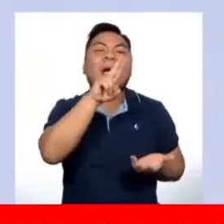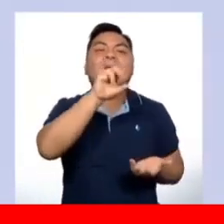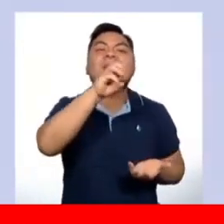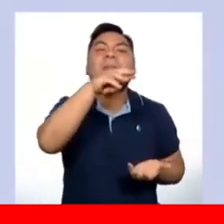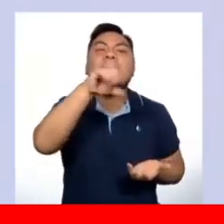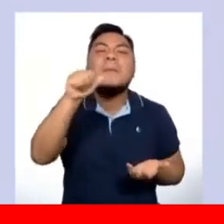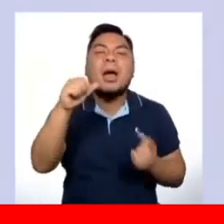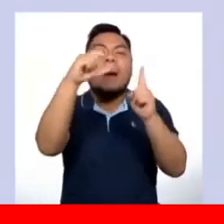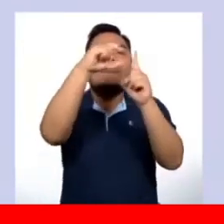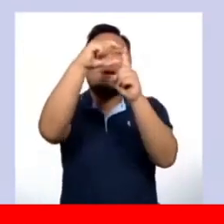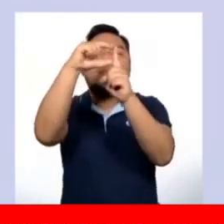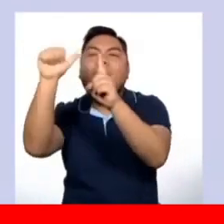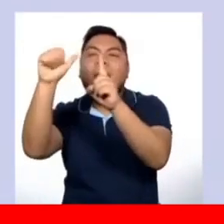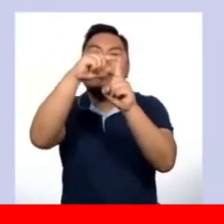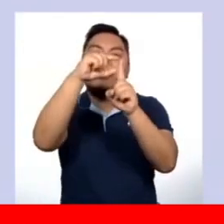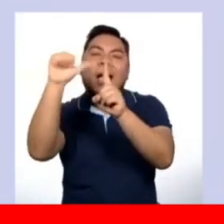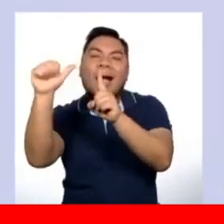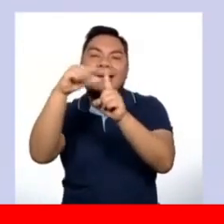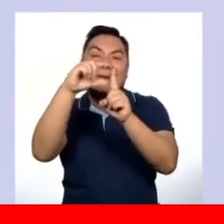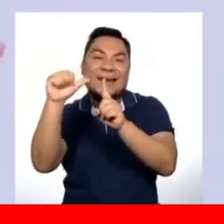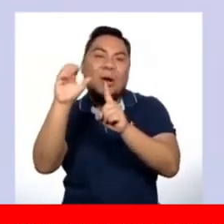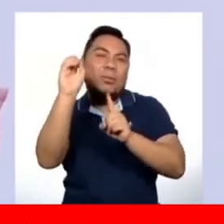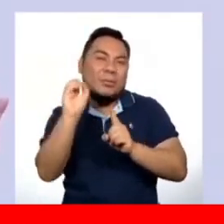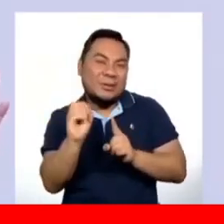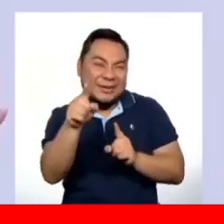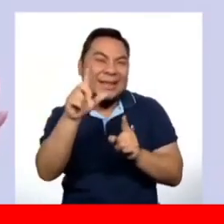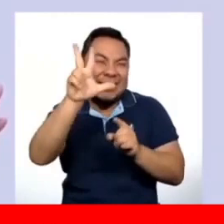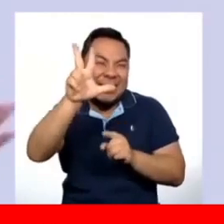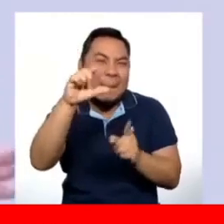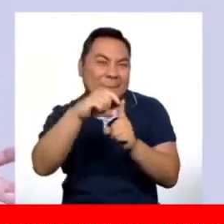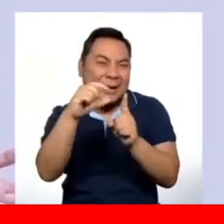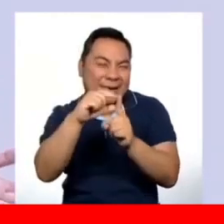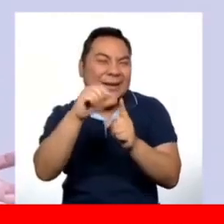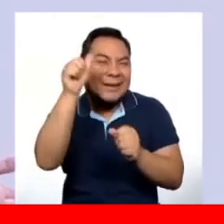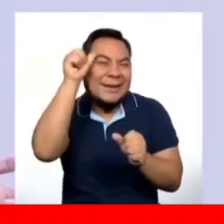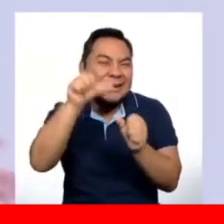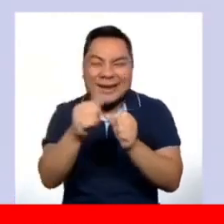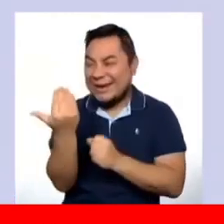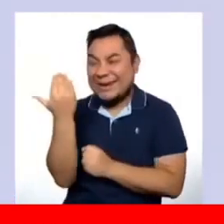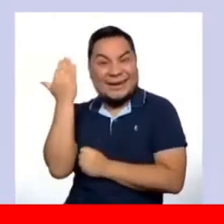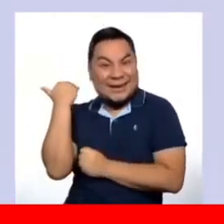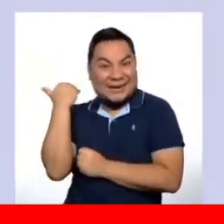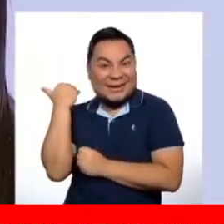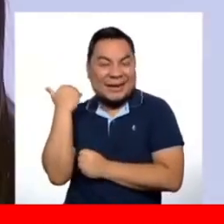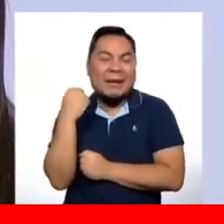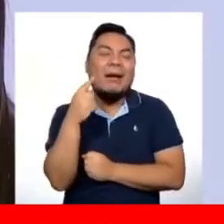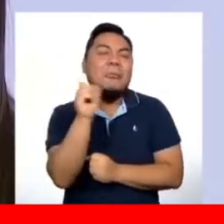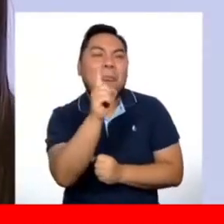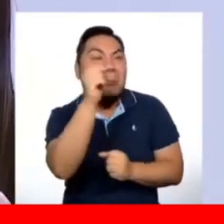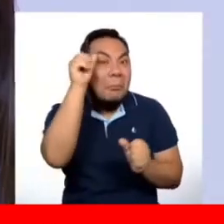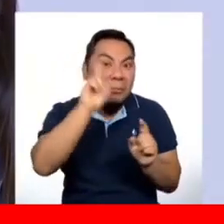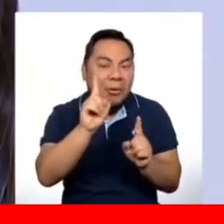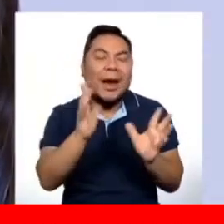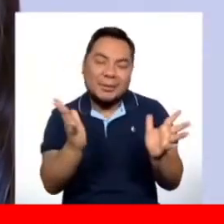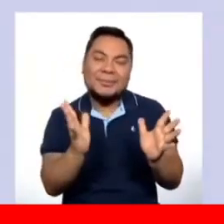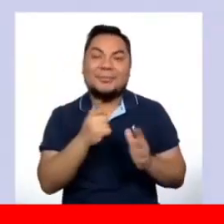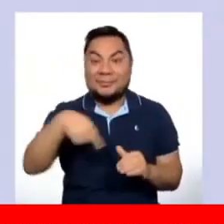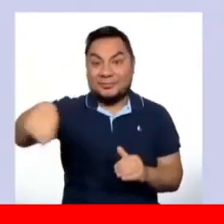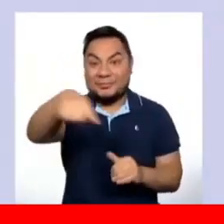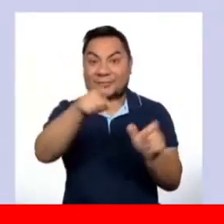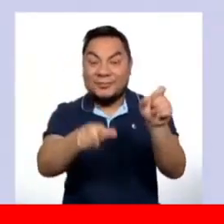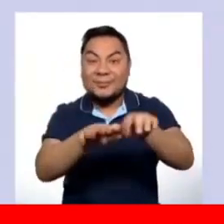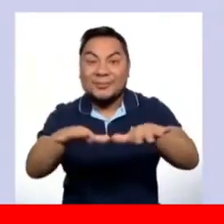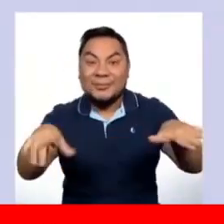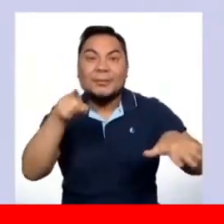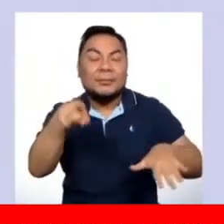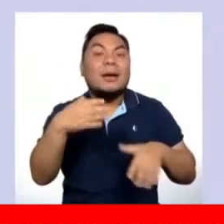las tres palabras que elegimos? Veo que algunos lo recuerdan y otros no. Pues bien, espero que la mayoría de ustedes